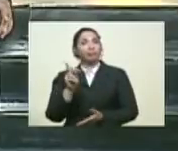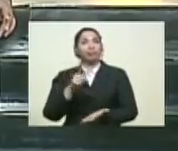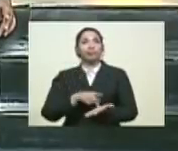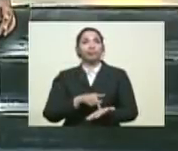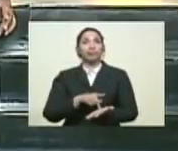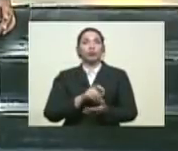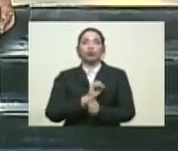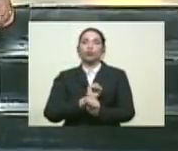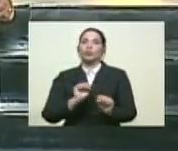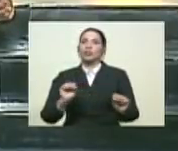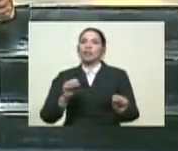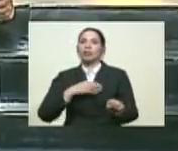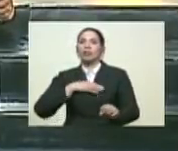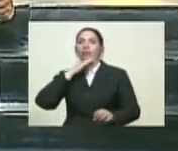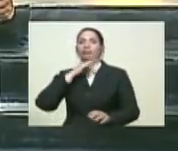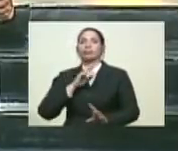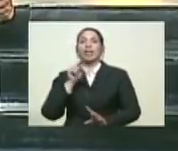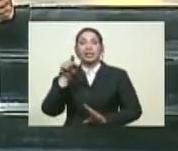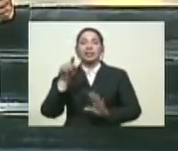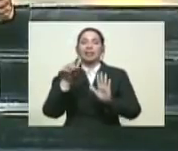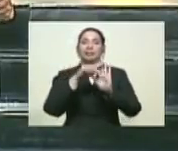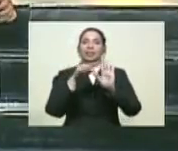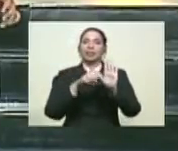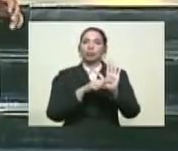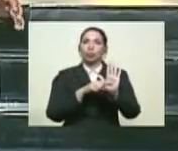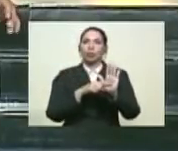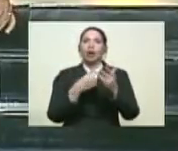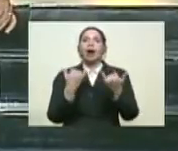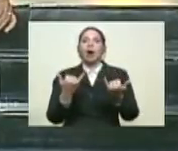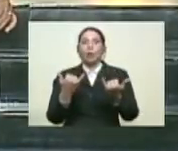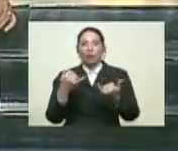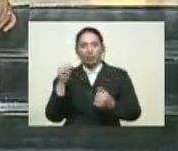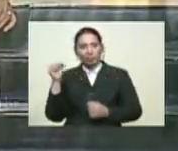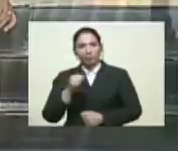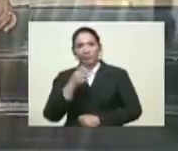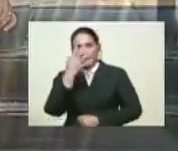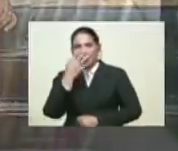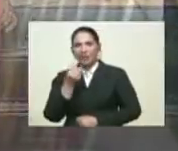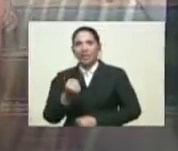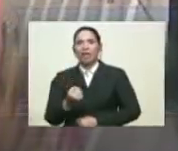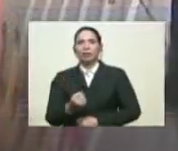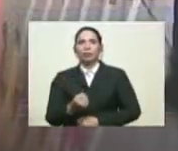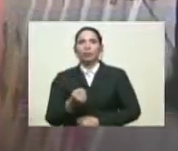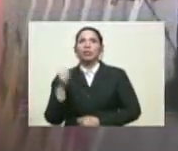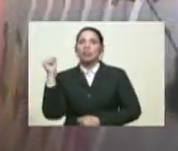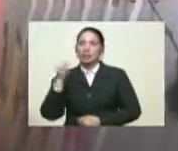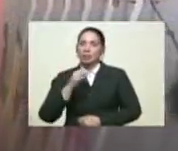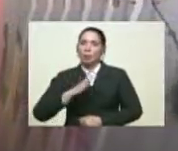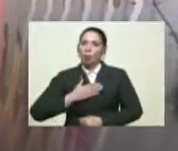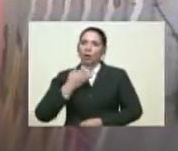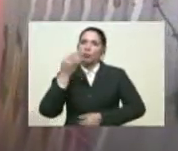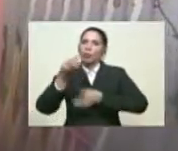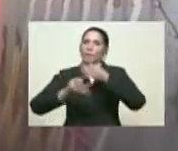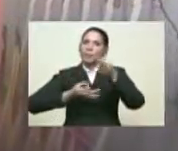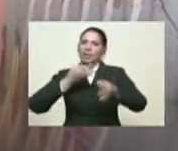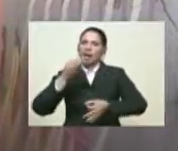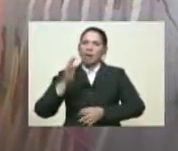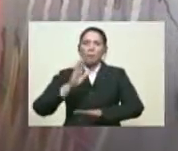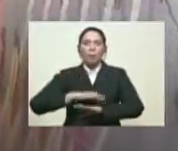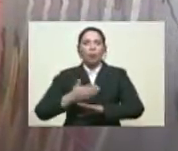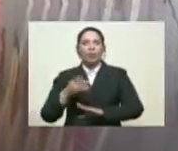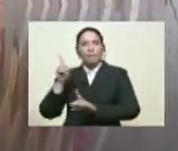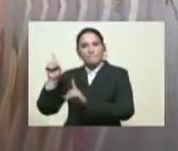suficiente. Con esas razones, ahora sí entiendo y sí puedo explicar por qué la obsesión